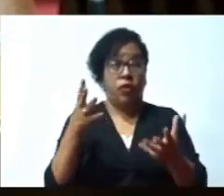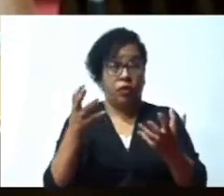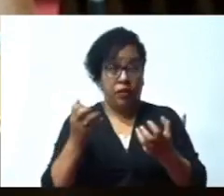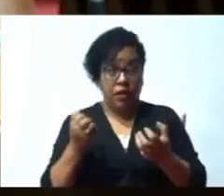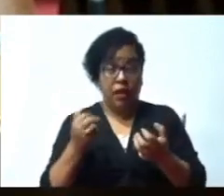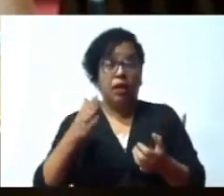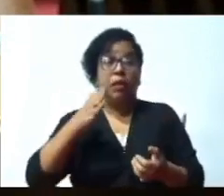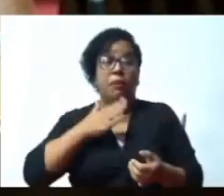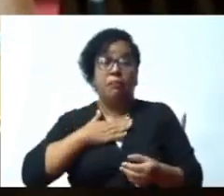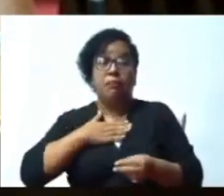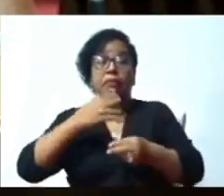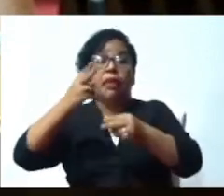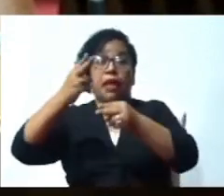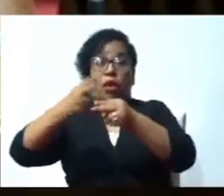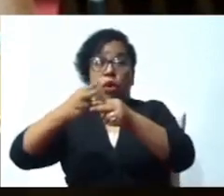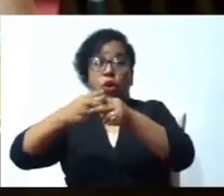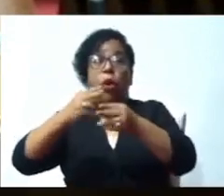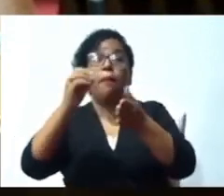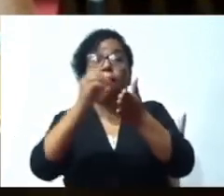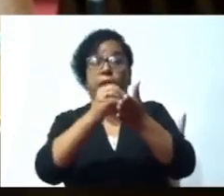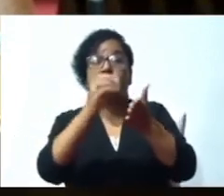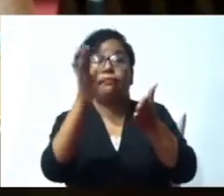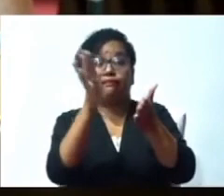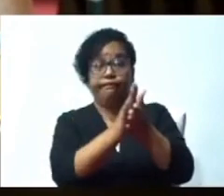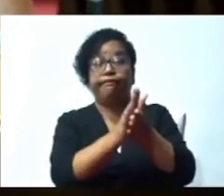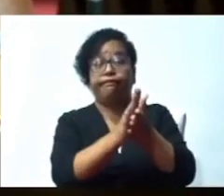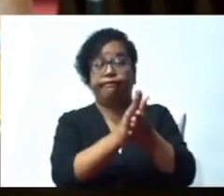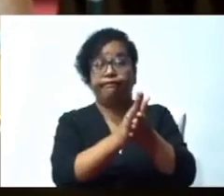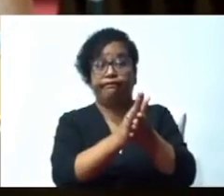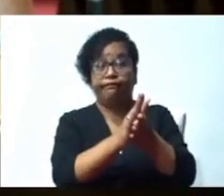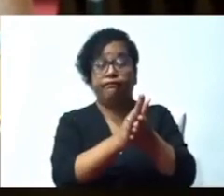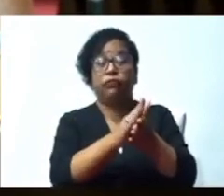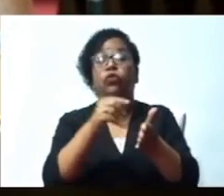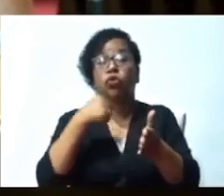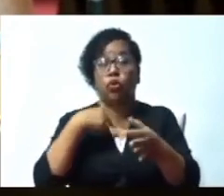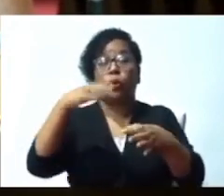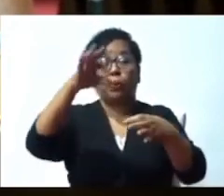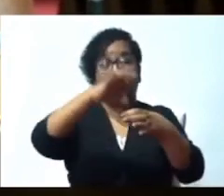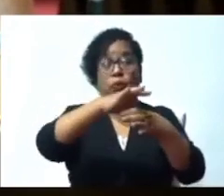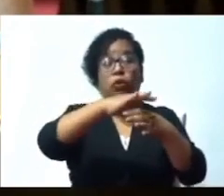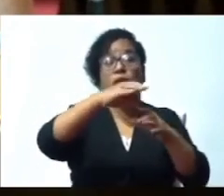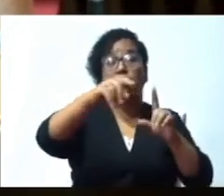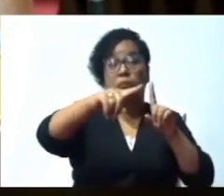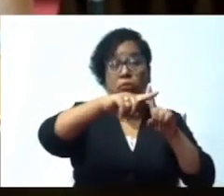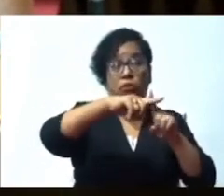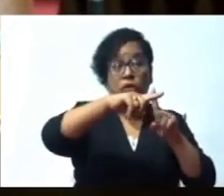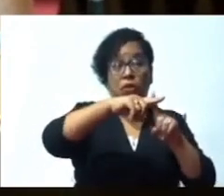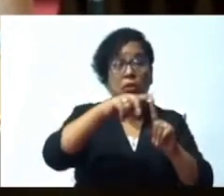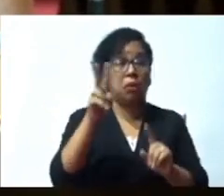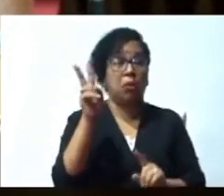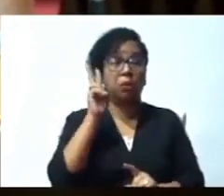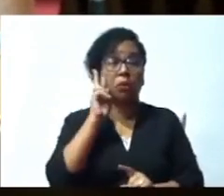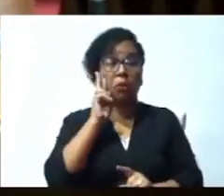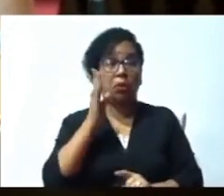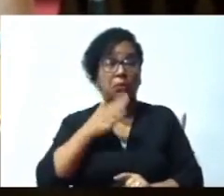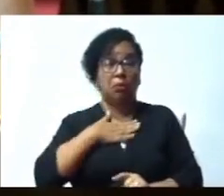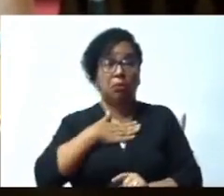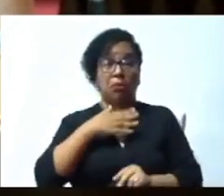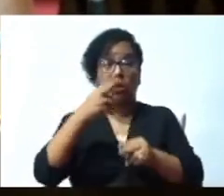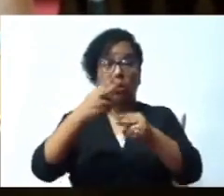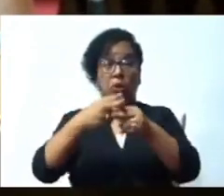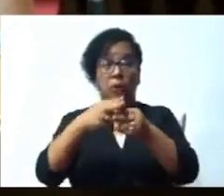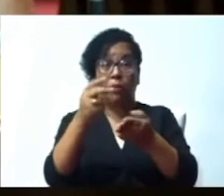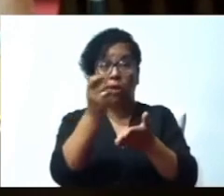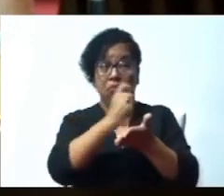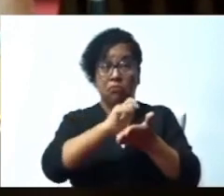el informe Alexis yo voté positivo por este informe y no no vi que salió mi firma pero que se